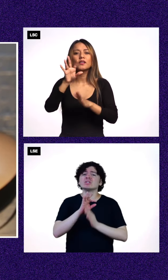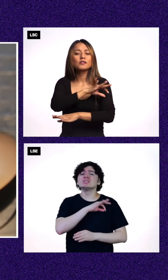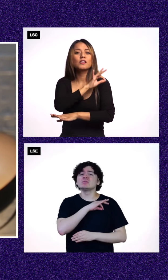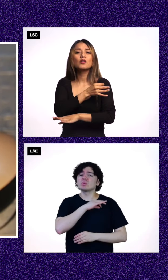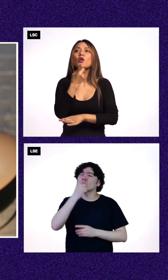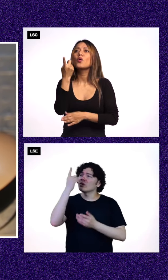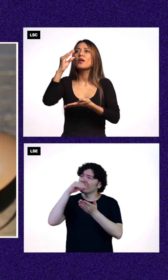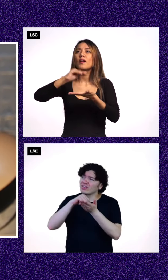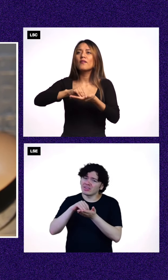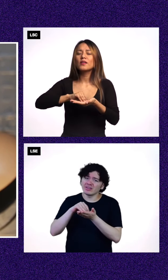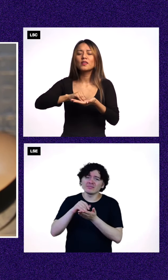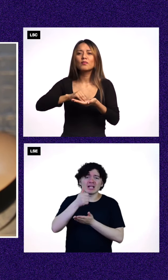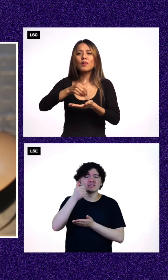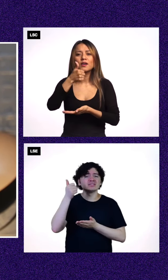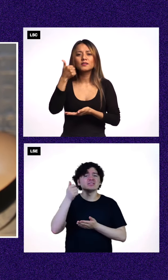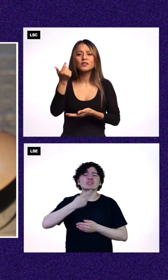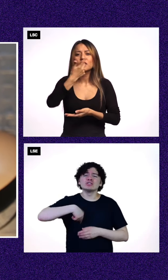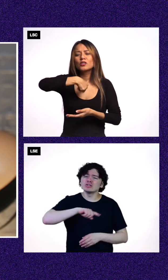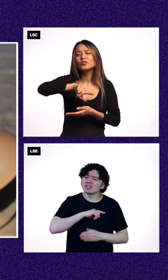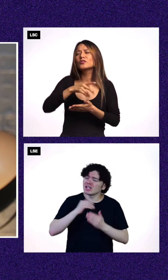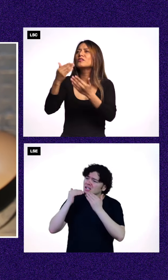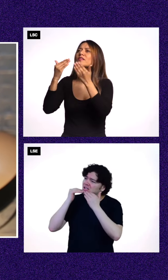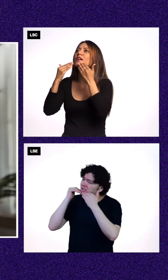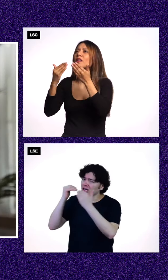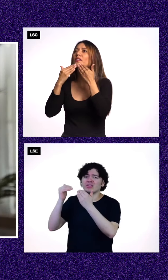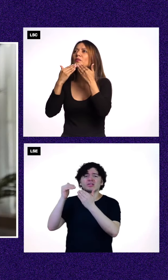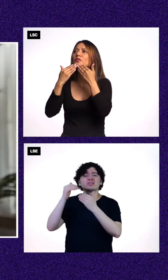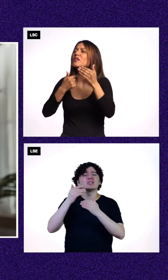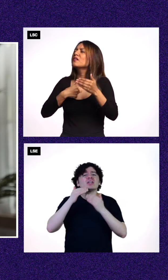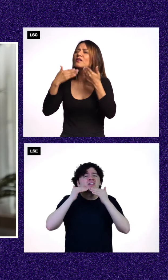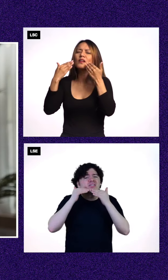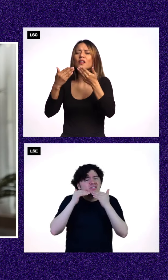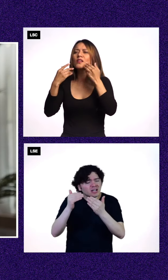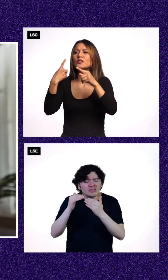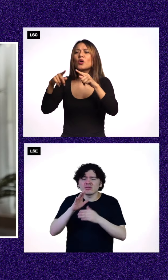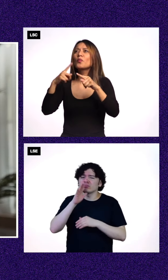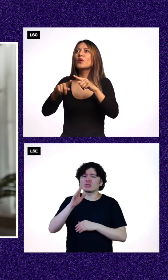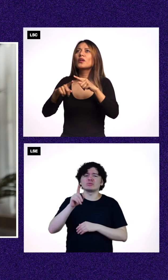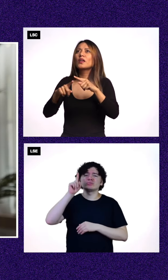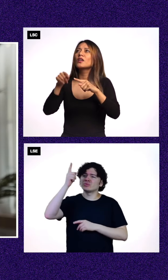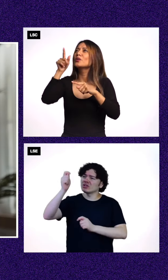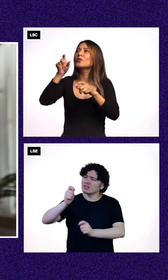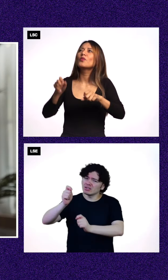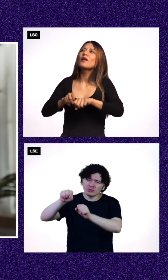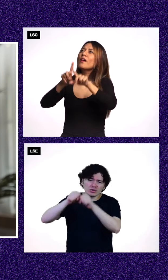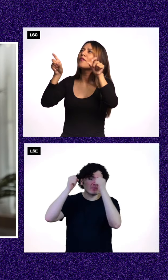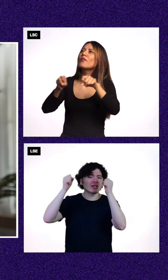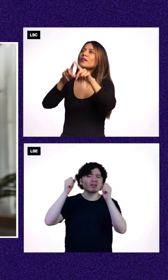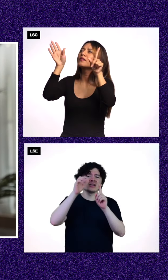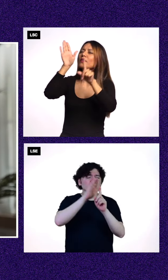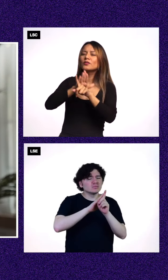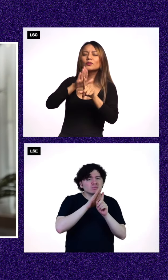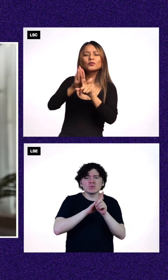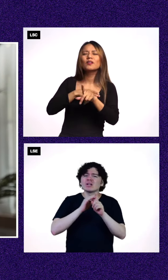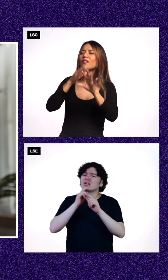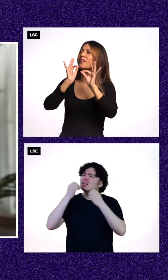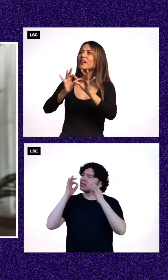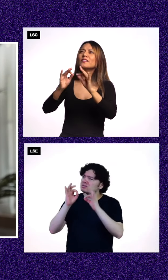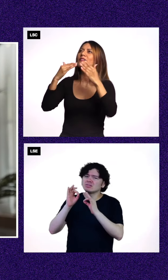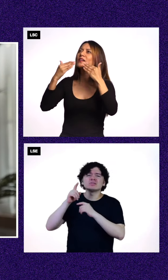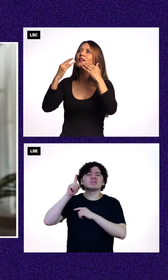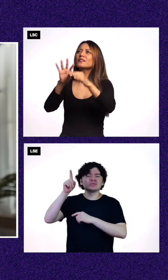más, estoy tan agradecido de que se te describa como la fuente de todo consuelo, de